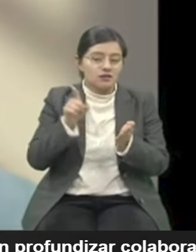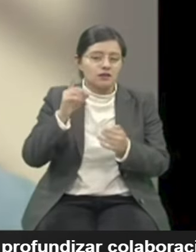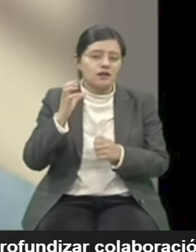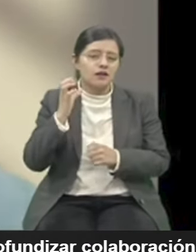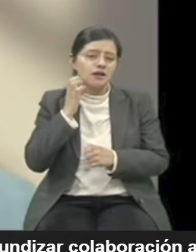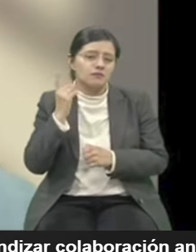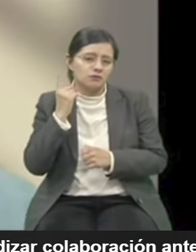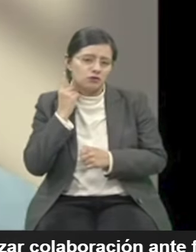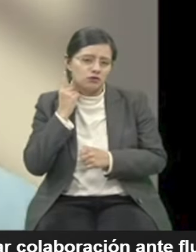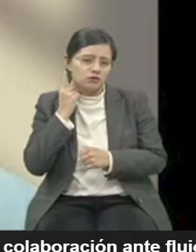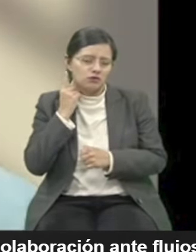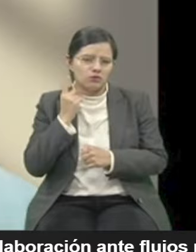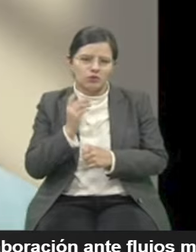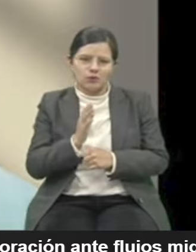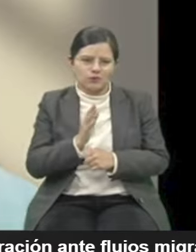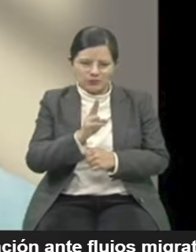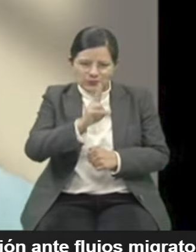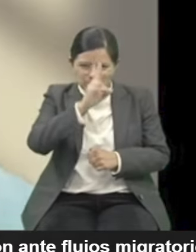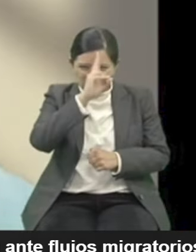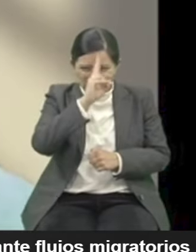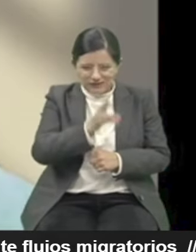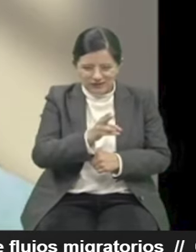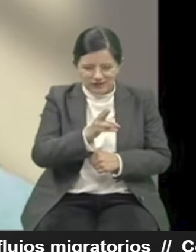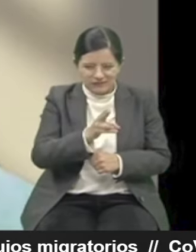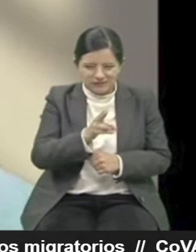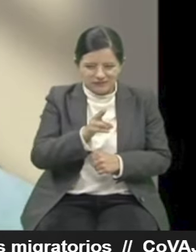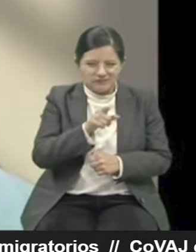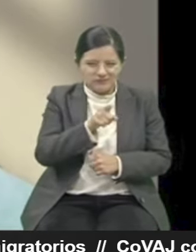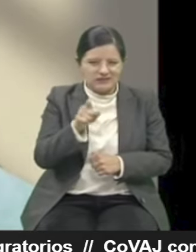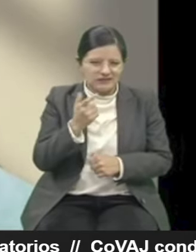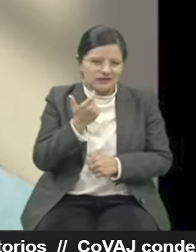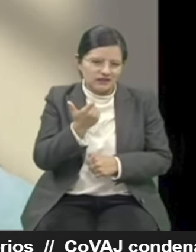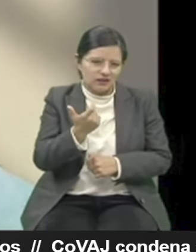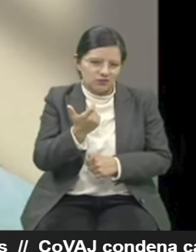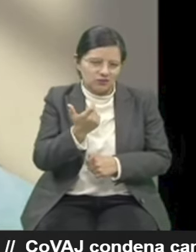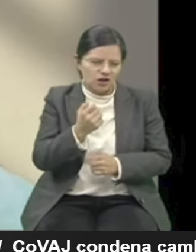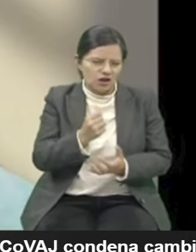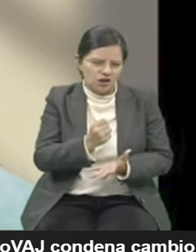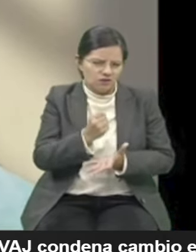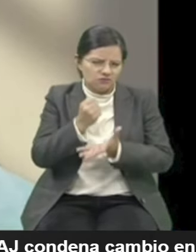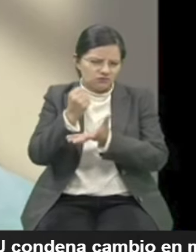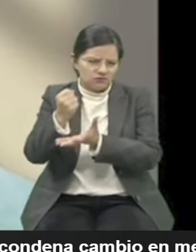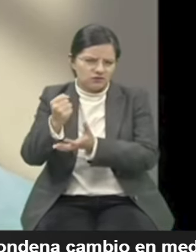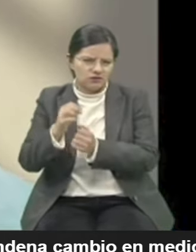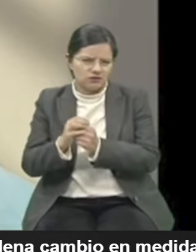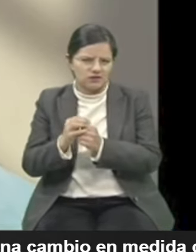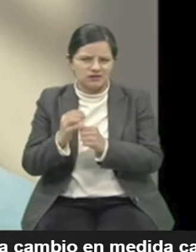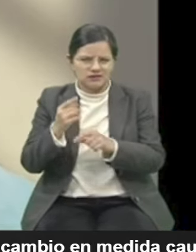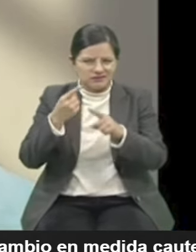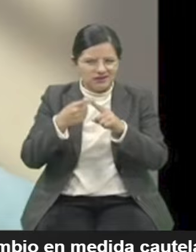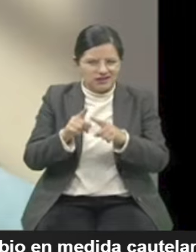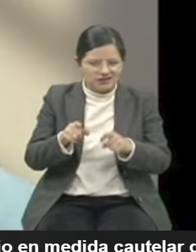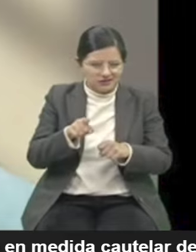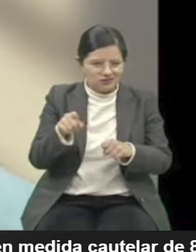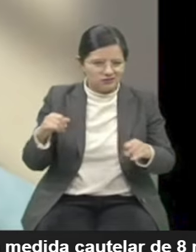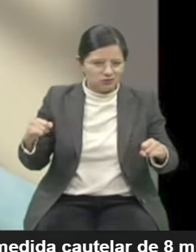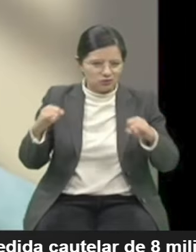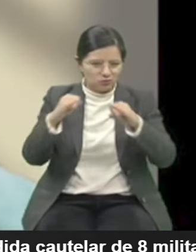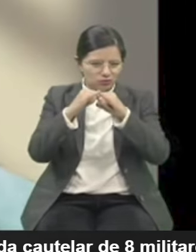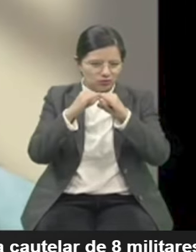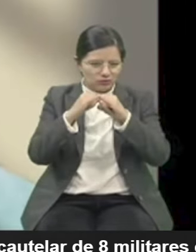cámara prohibir el ejercicio presupuestal en relación con ciertas